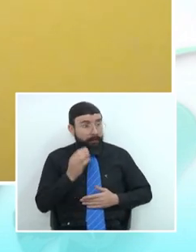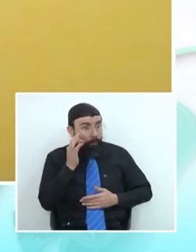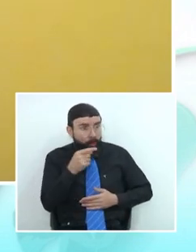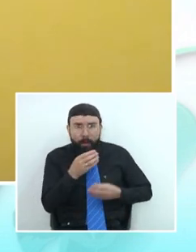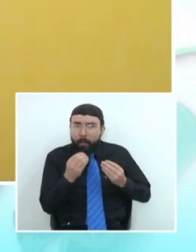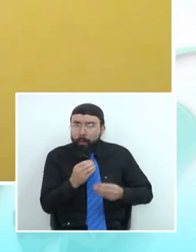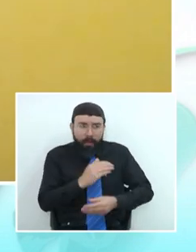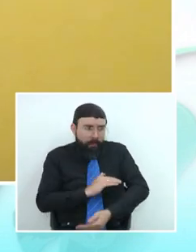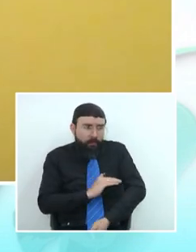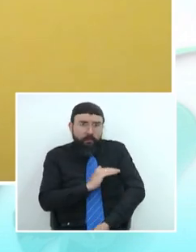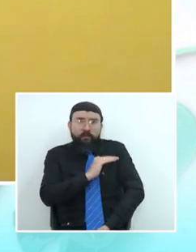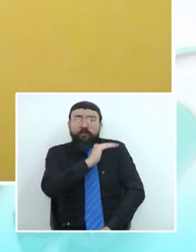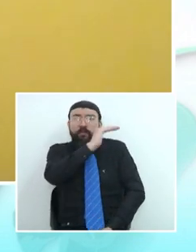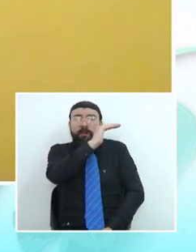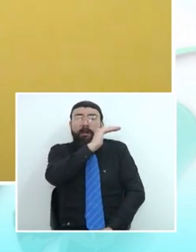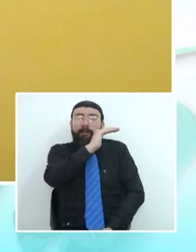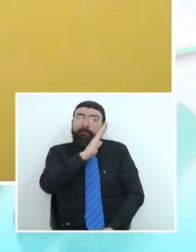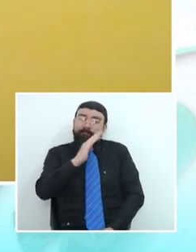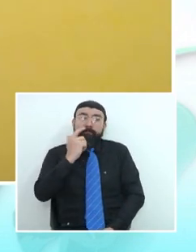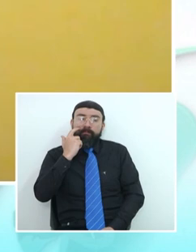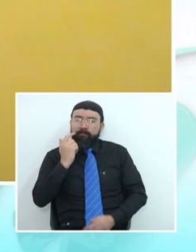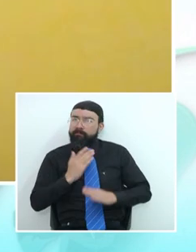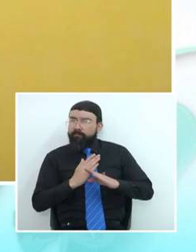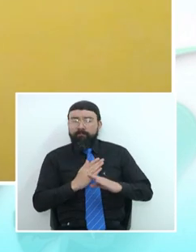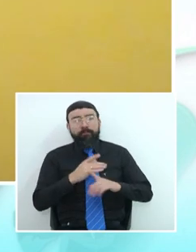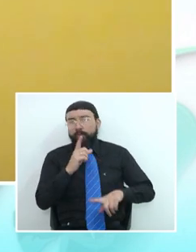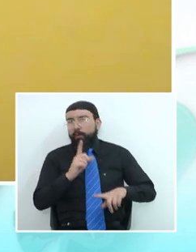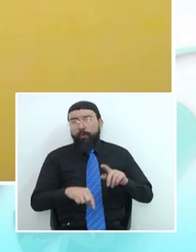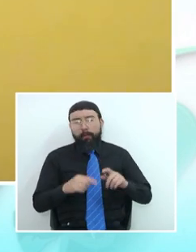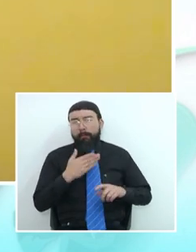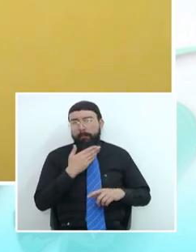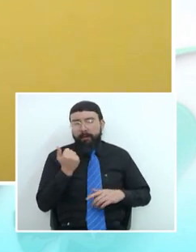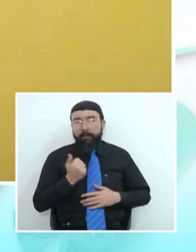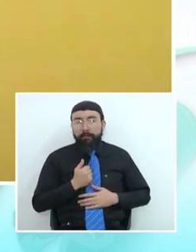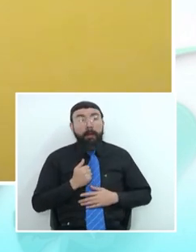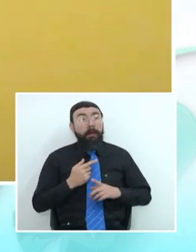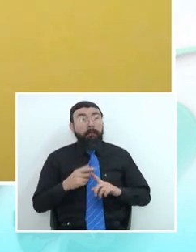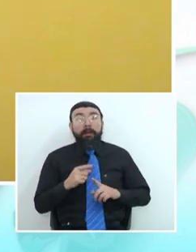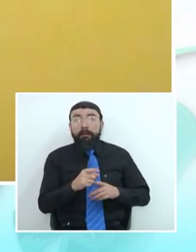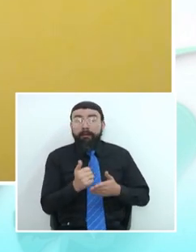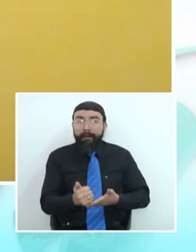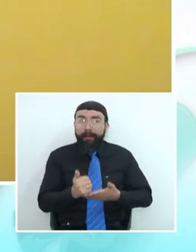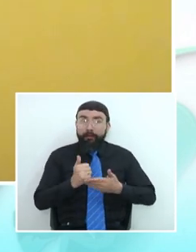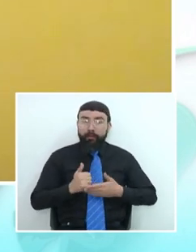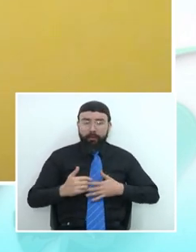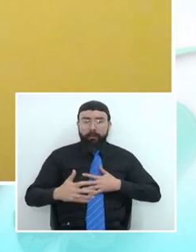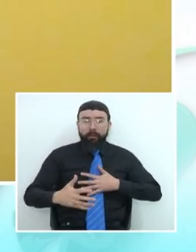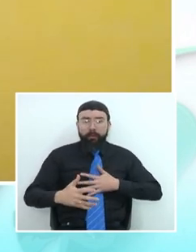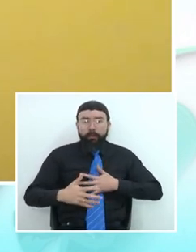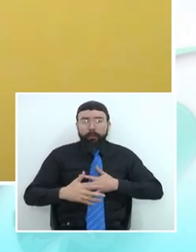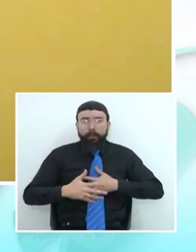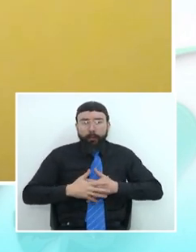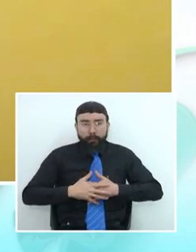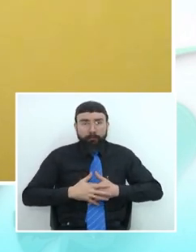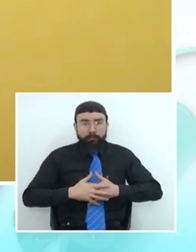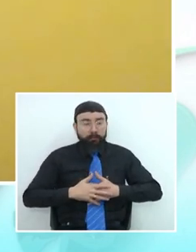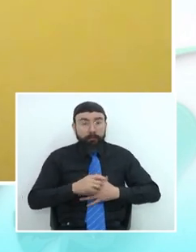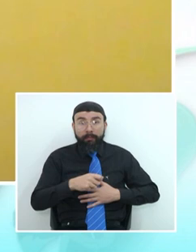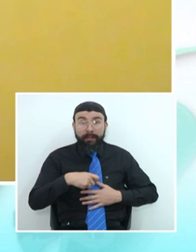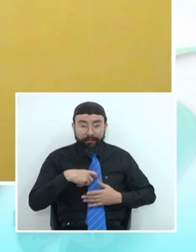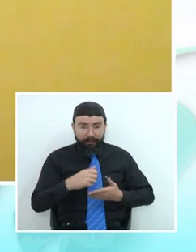altos, sí es un poco contraindicada. Pero ayuda a desinflamar, tiene un